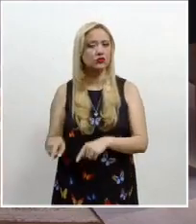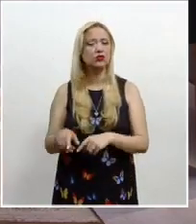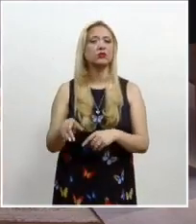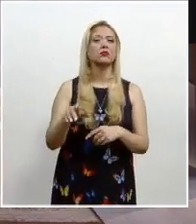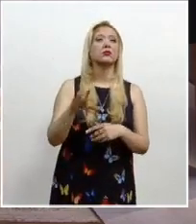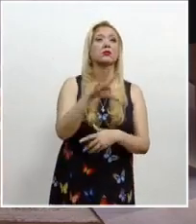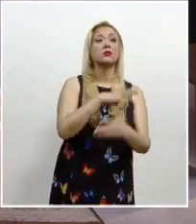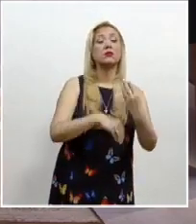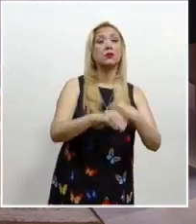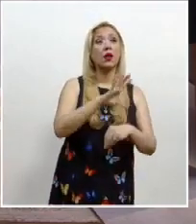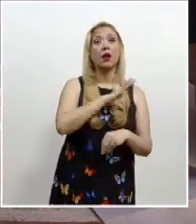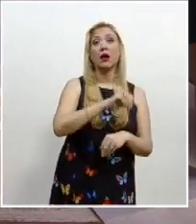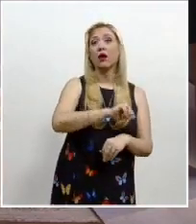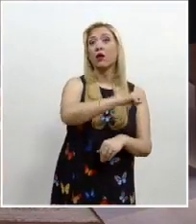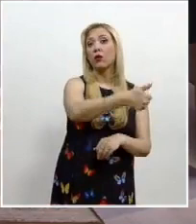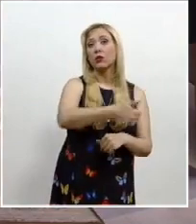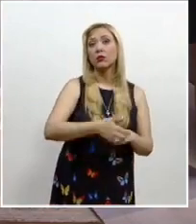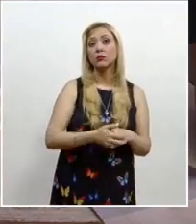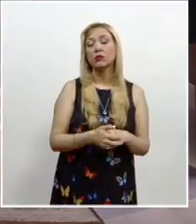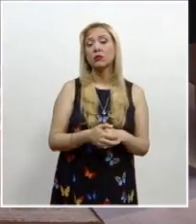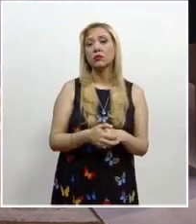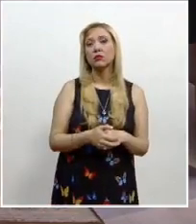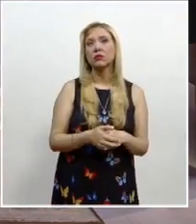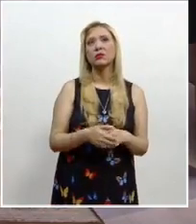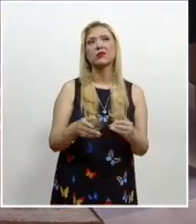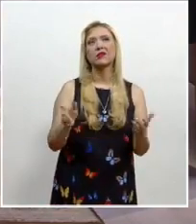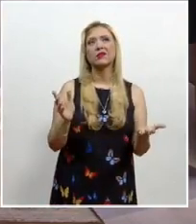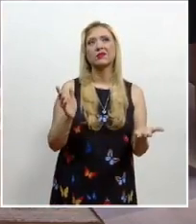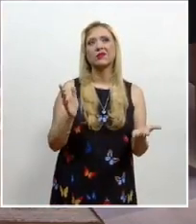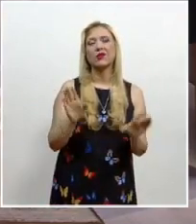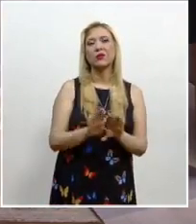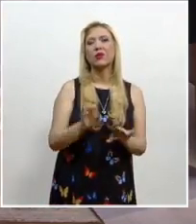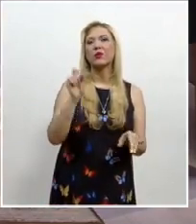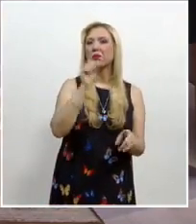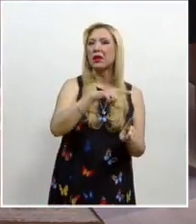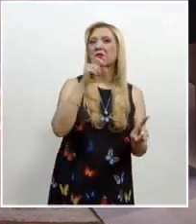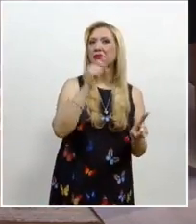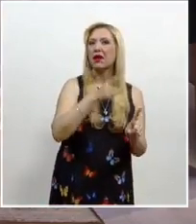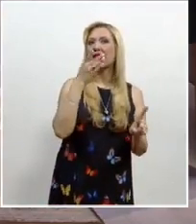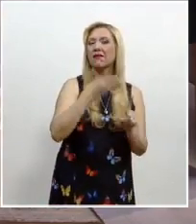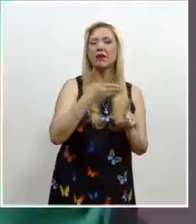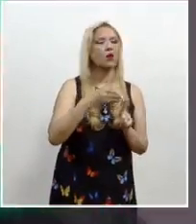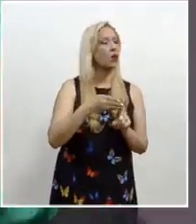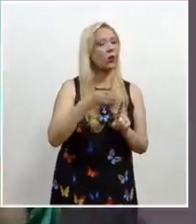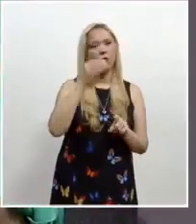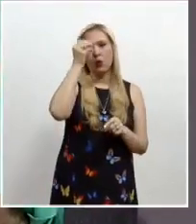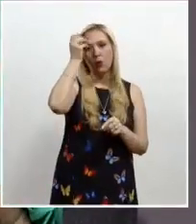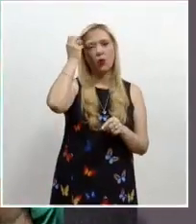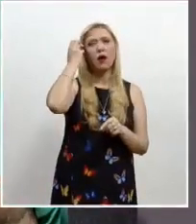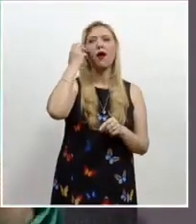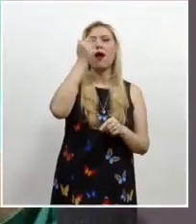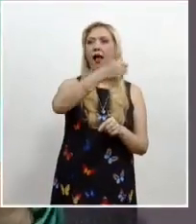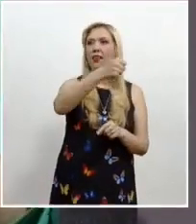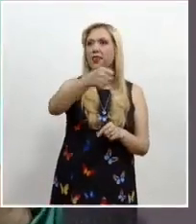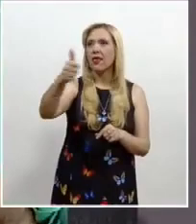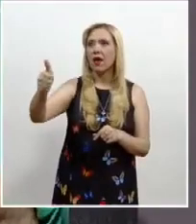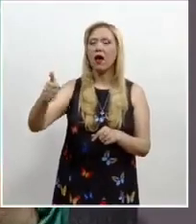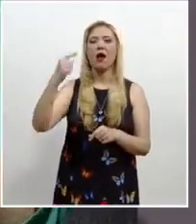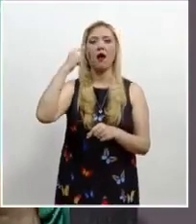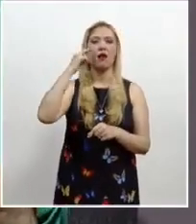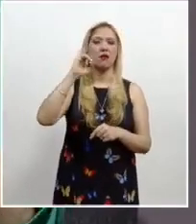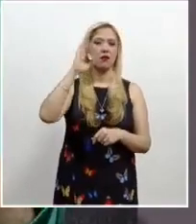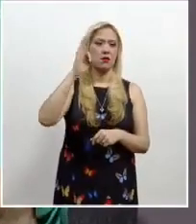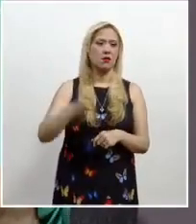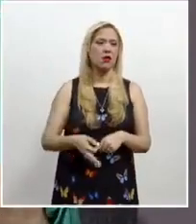a lo mejor podrían no repetirse y cada quien tomar el papel que le corresponde para contribuir a este